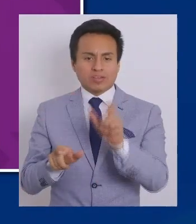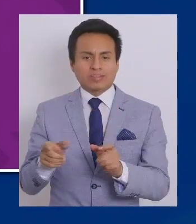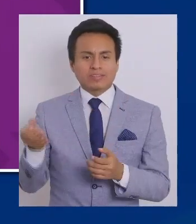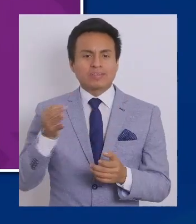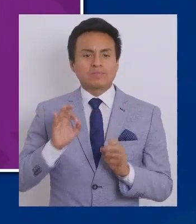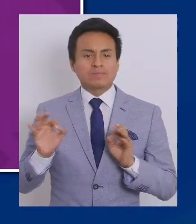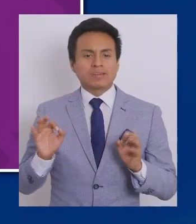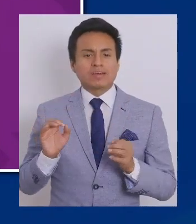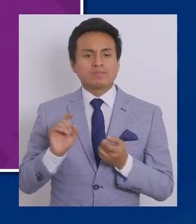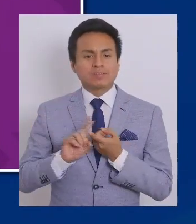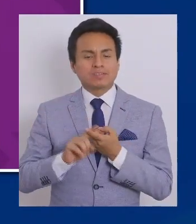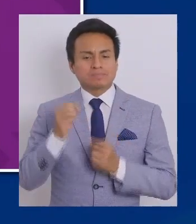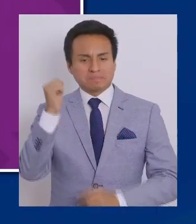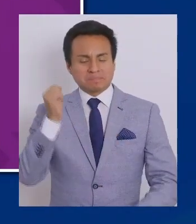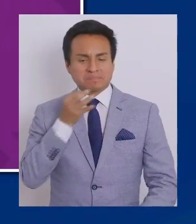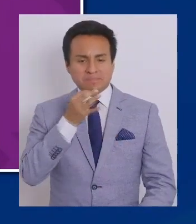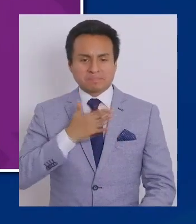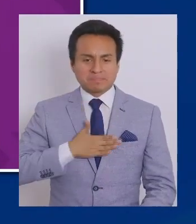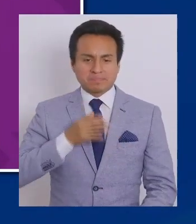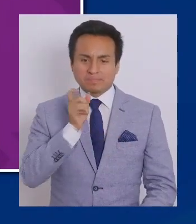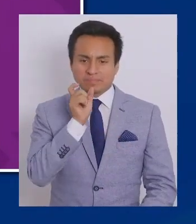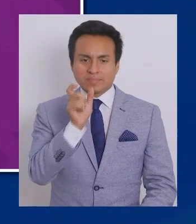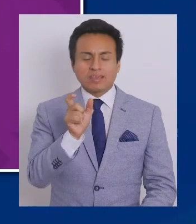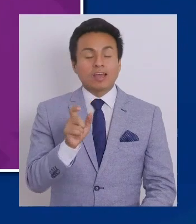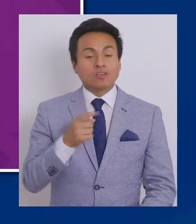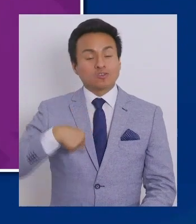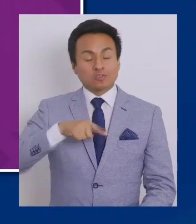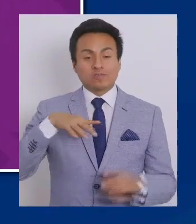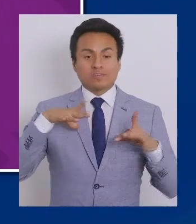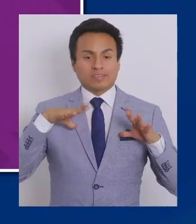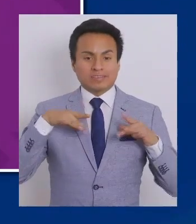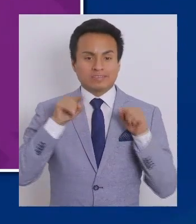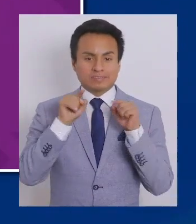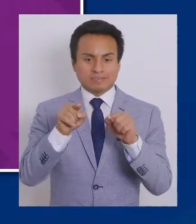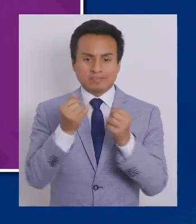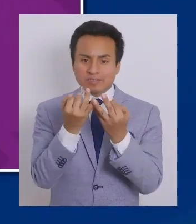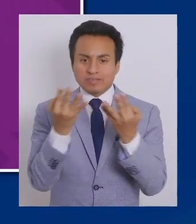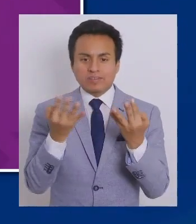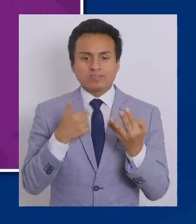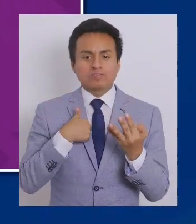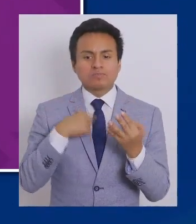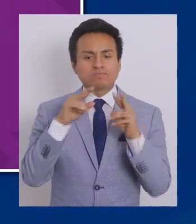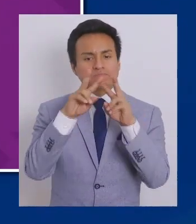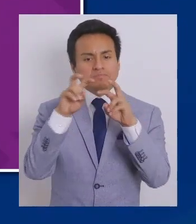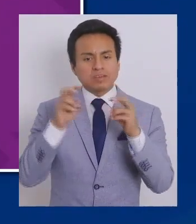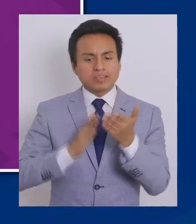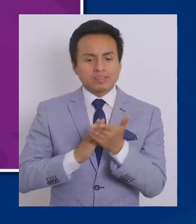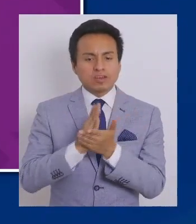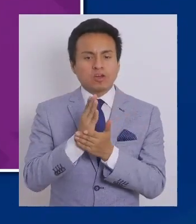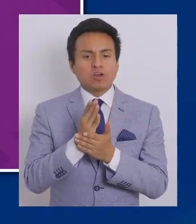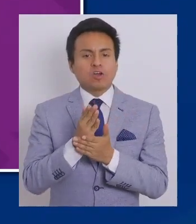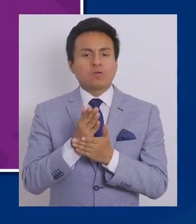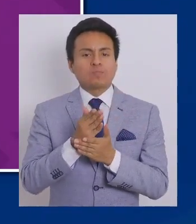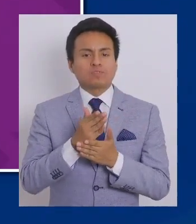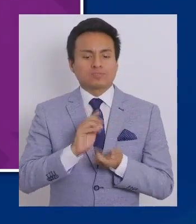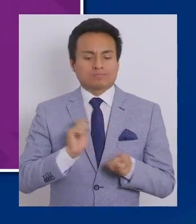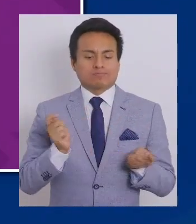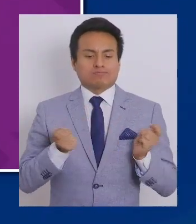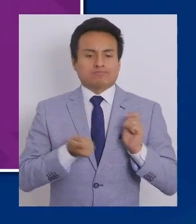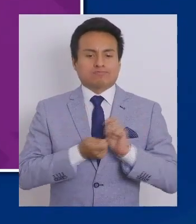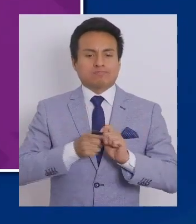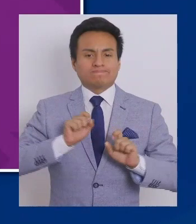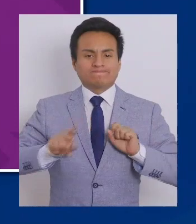y estamos muy felices obviamente con esta cifra porque yo ya han iniciado este proceso de creación de anticuerpos